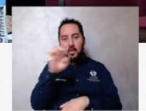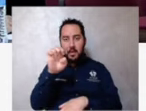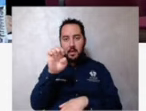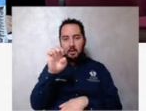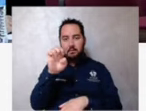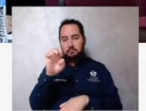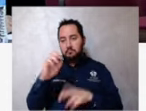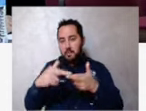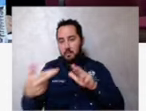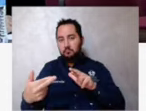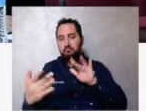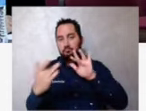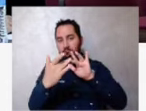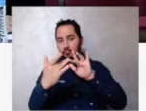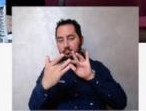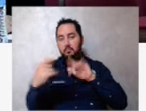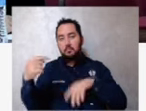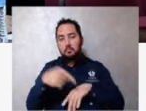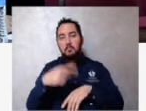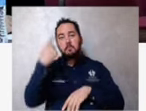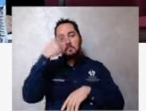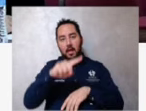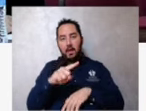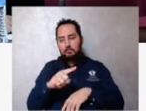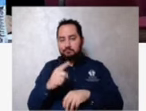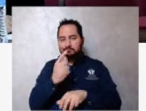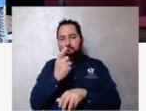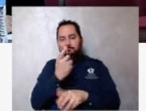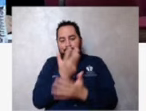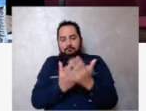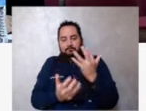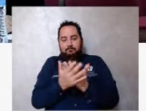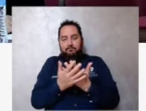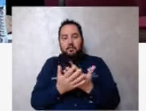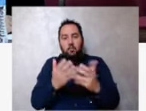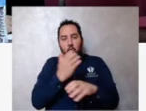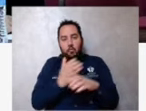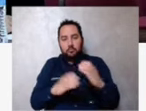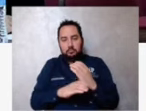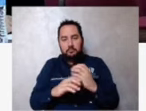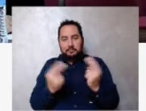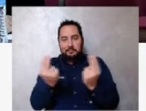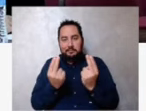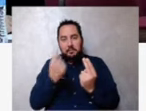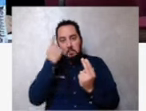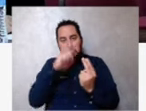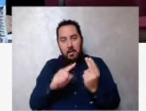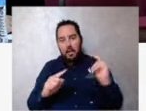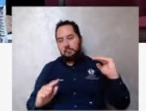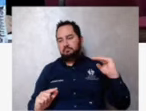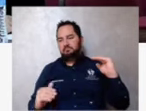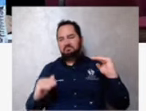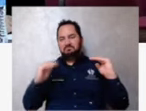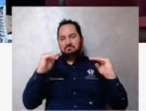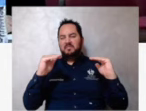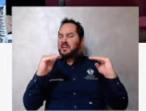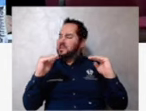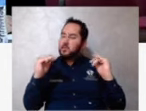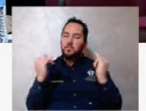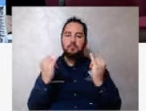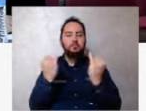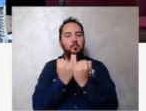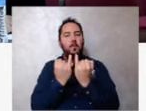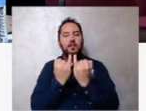Electoral para que emita las acciones afirmativas necesarias que constituyan los escenarios necesarios para garantizar el derecho de las personas